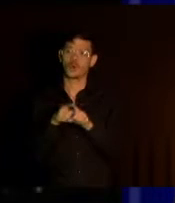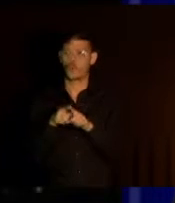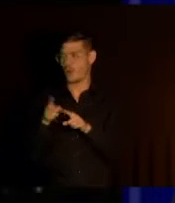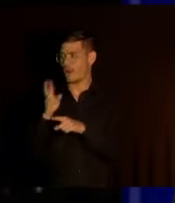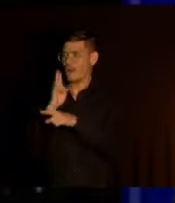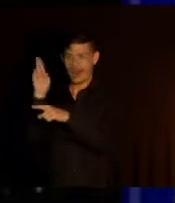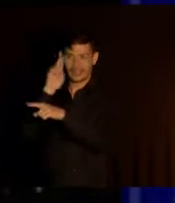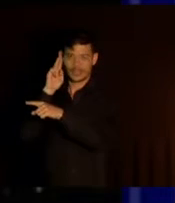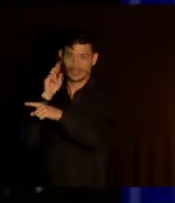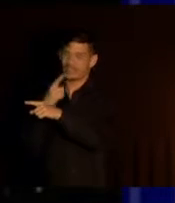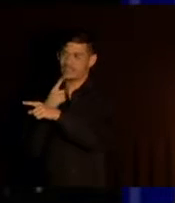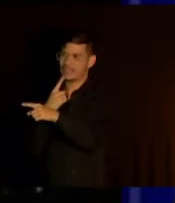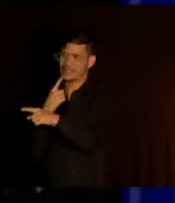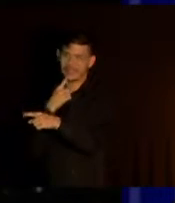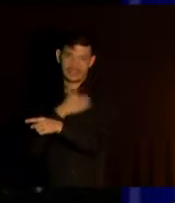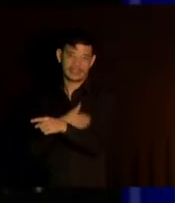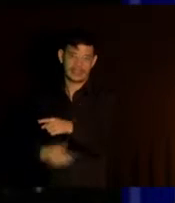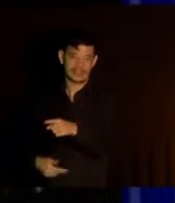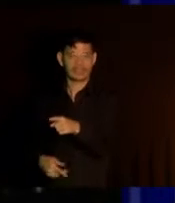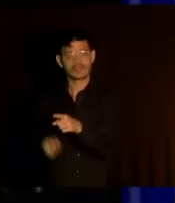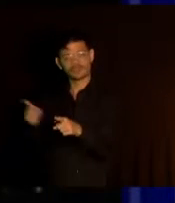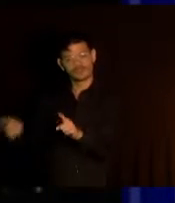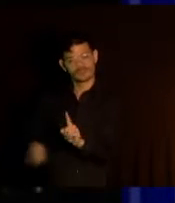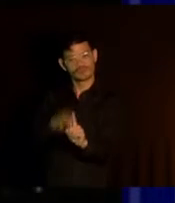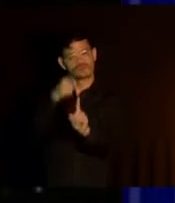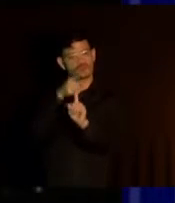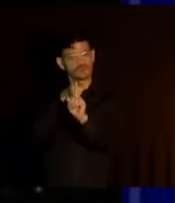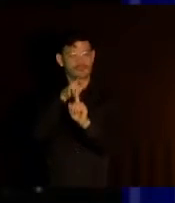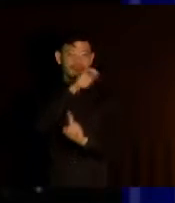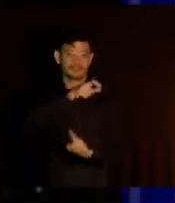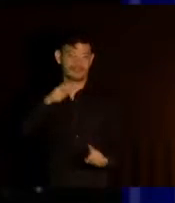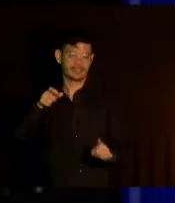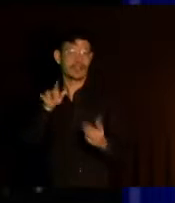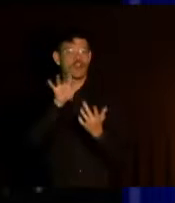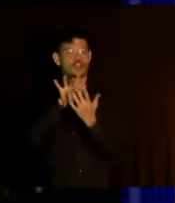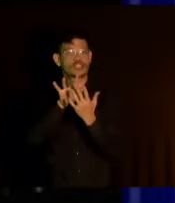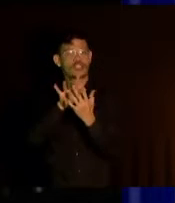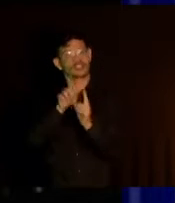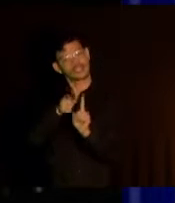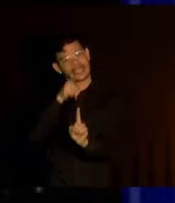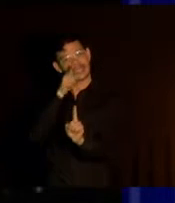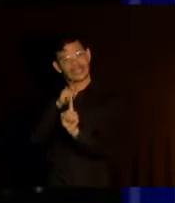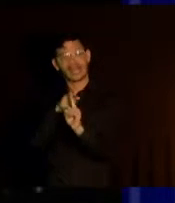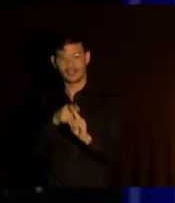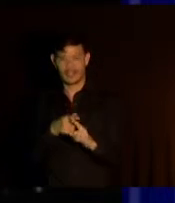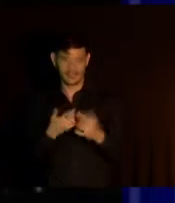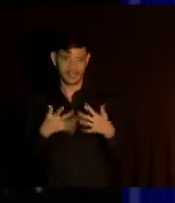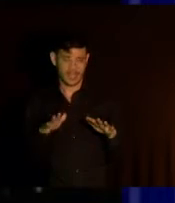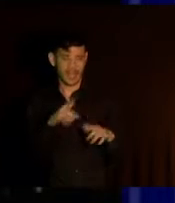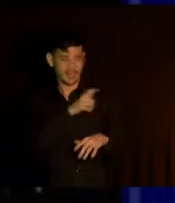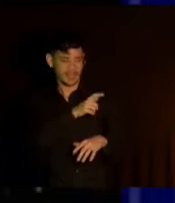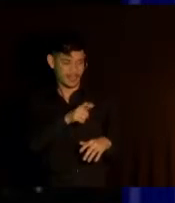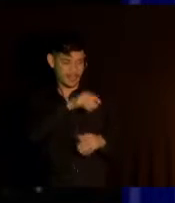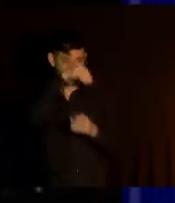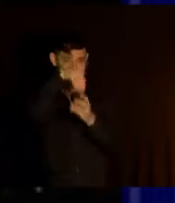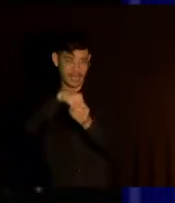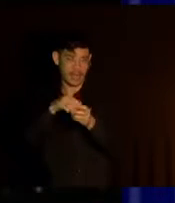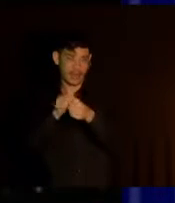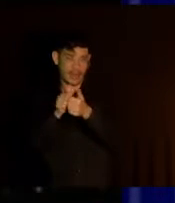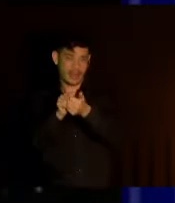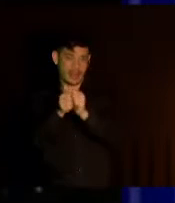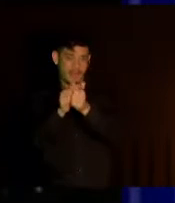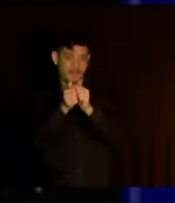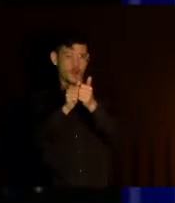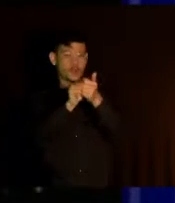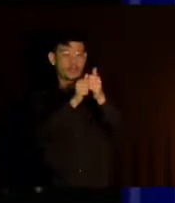atletas, porque va a ser un contacto más directo. Cuando uno habla muchas veces con esos atletas, digamos, los que no son de los deportes priorizados